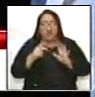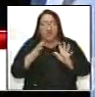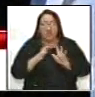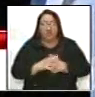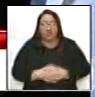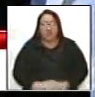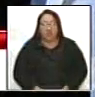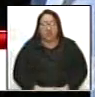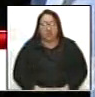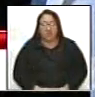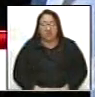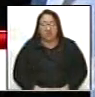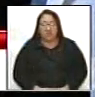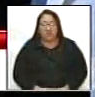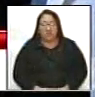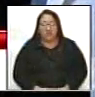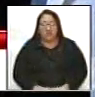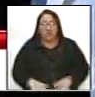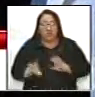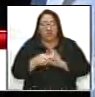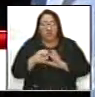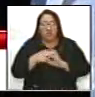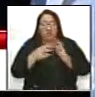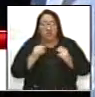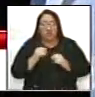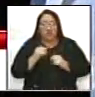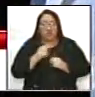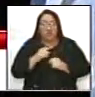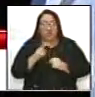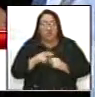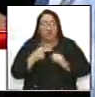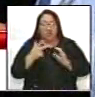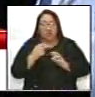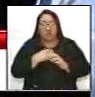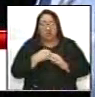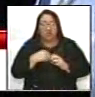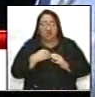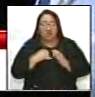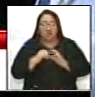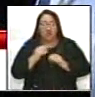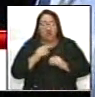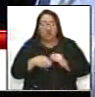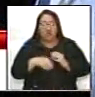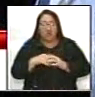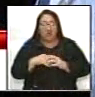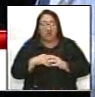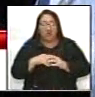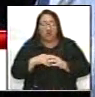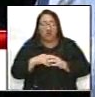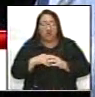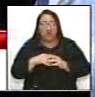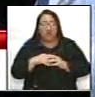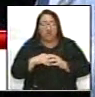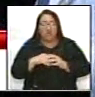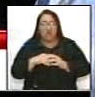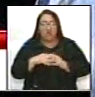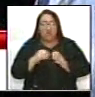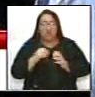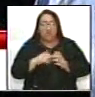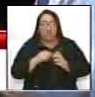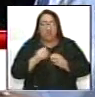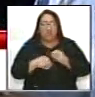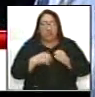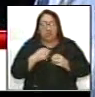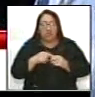1626-2017-2018, adjuntando el informe 352-2018 del Ministerio de Defensa, elaborado por la Oficina de Asesoría Jurídica, indicando lo